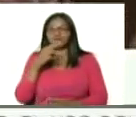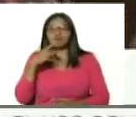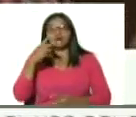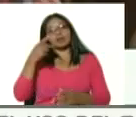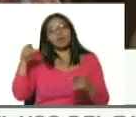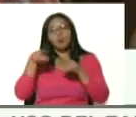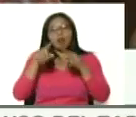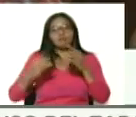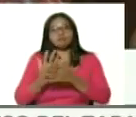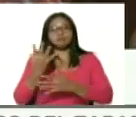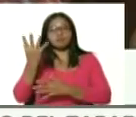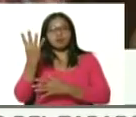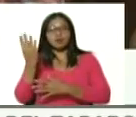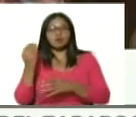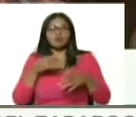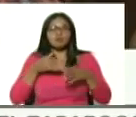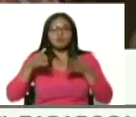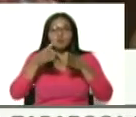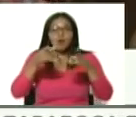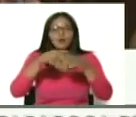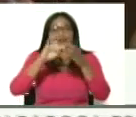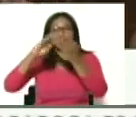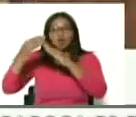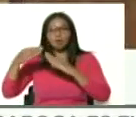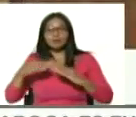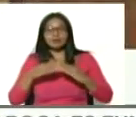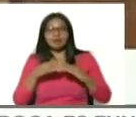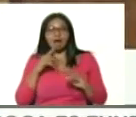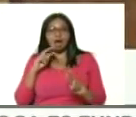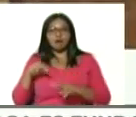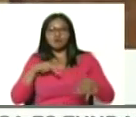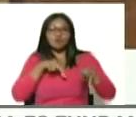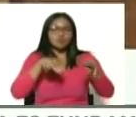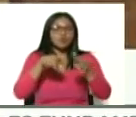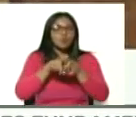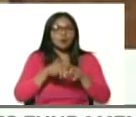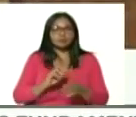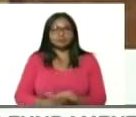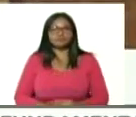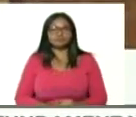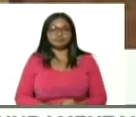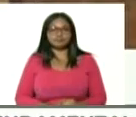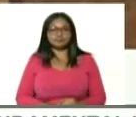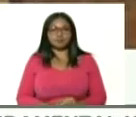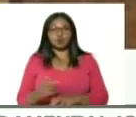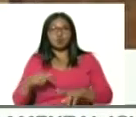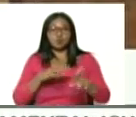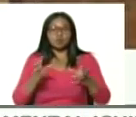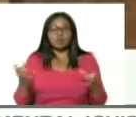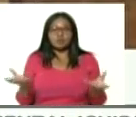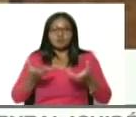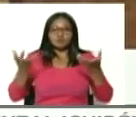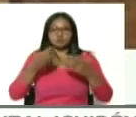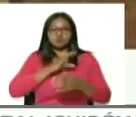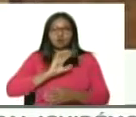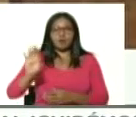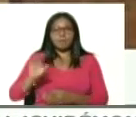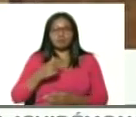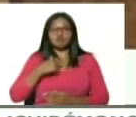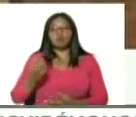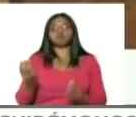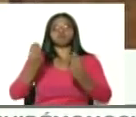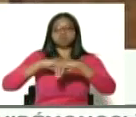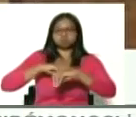regrese a Carabobo el día de la batalla de Carabobo. La ruta del fuego patrio, totalmente de acuerdo, ¿no?